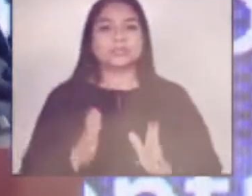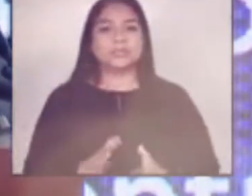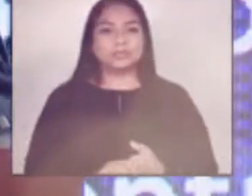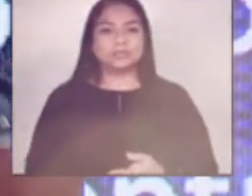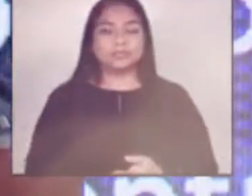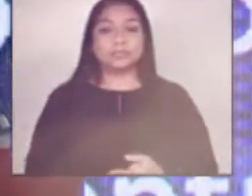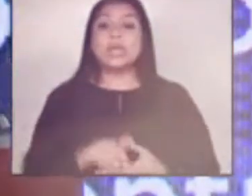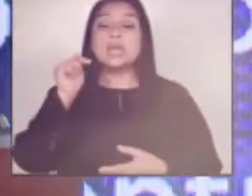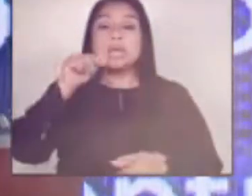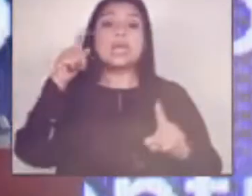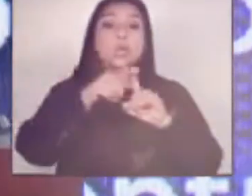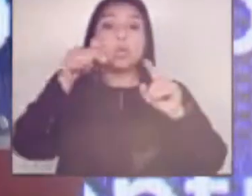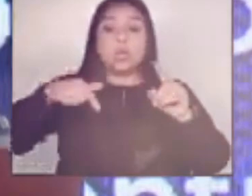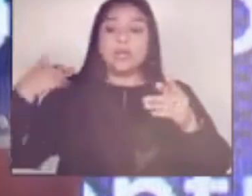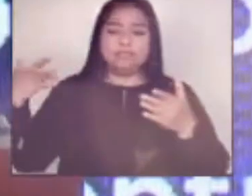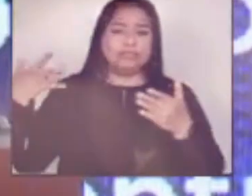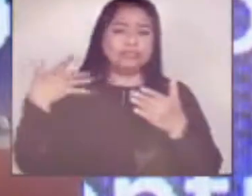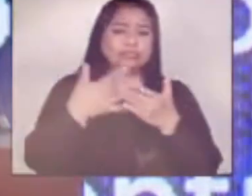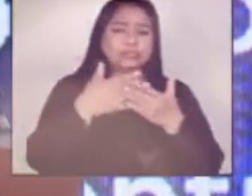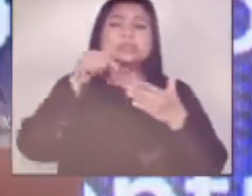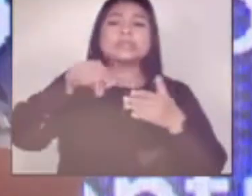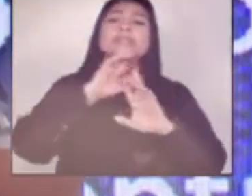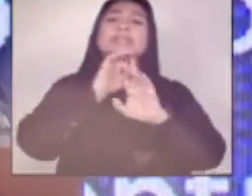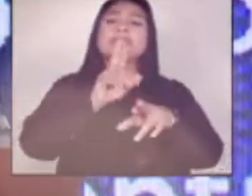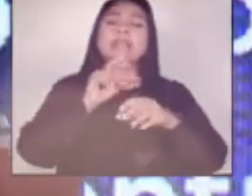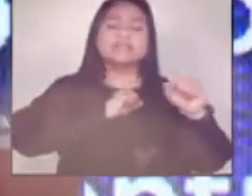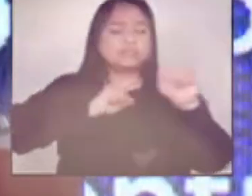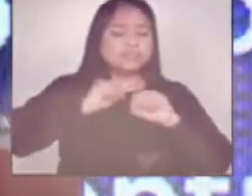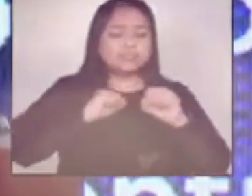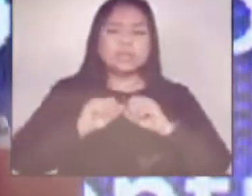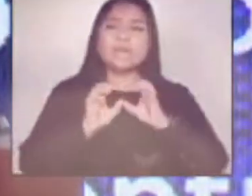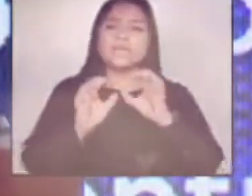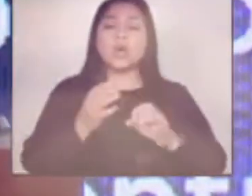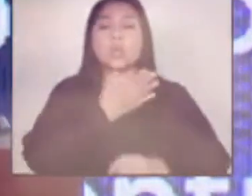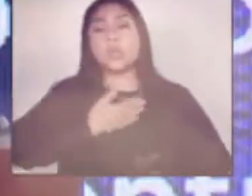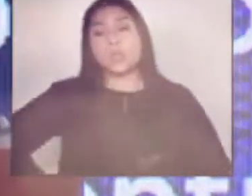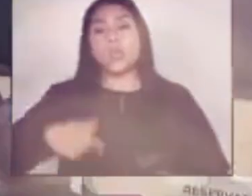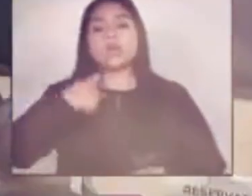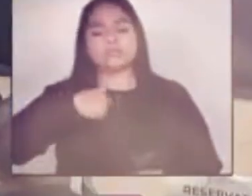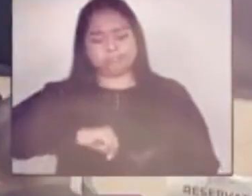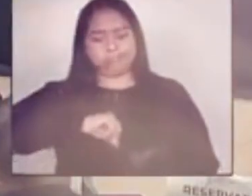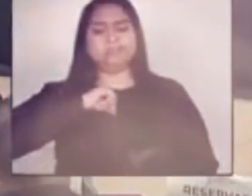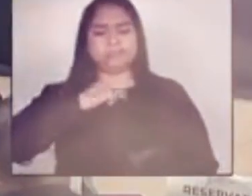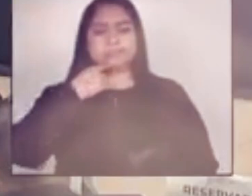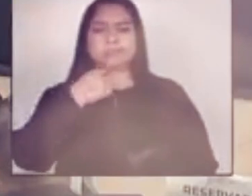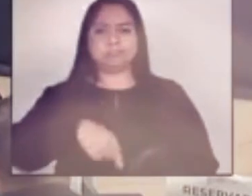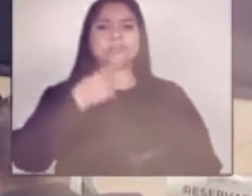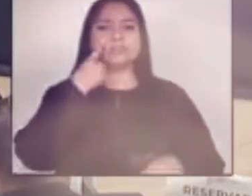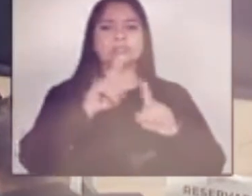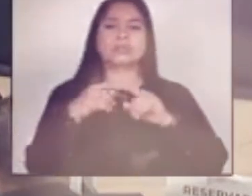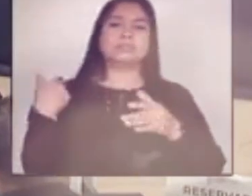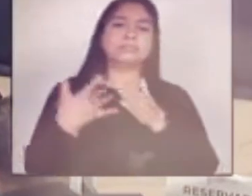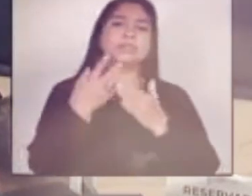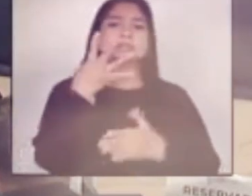El logro de este día es el resultado del esfuerzo y dedicación del gobierno que me he honrado en presidir estos últimos